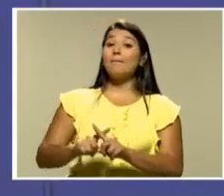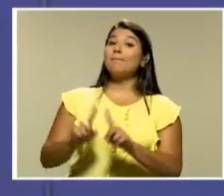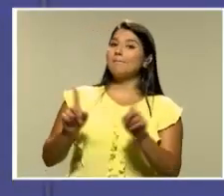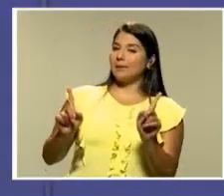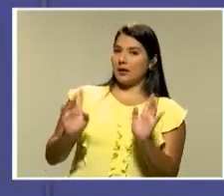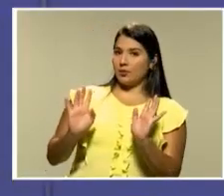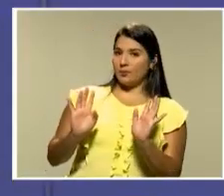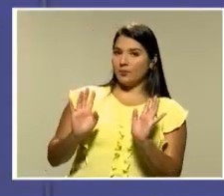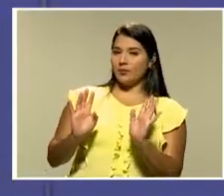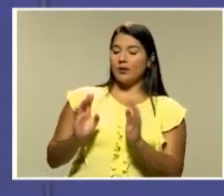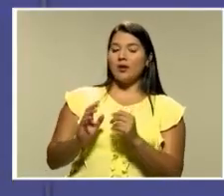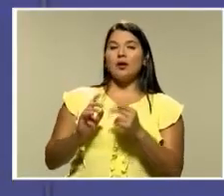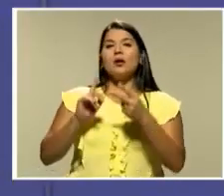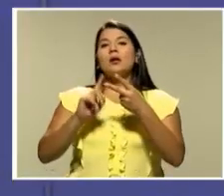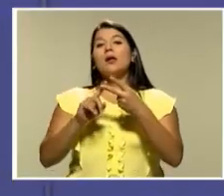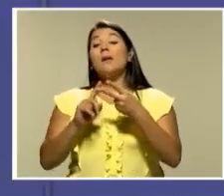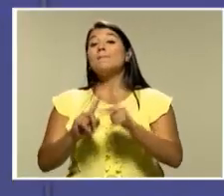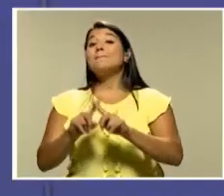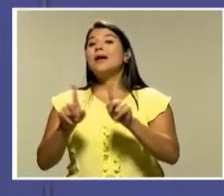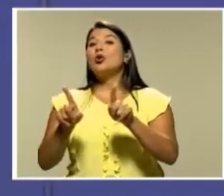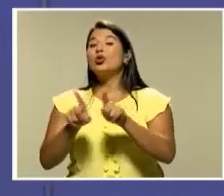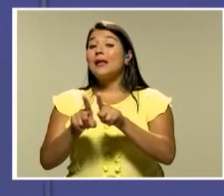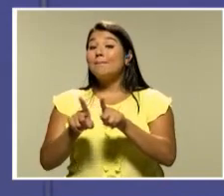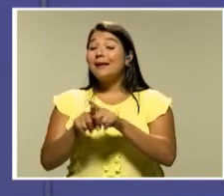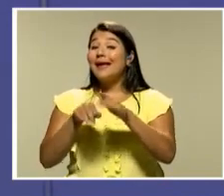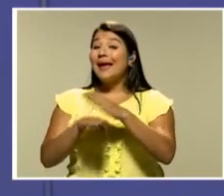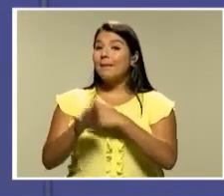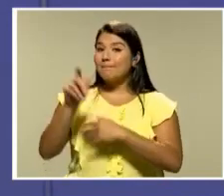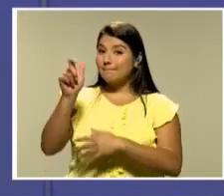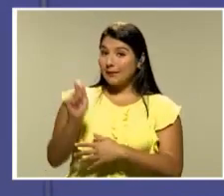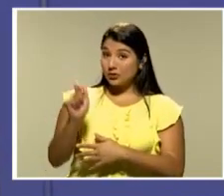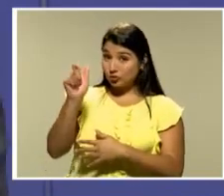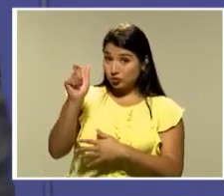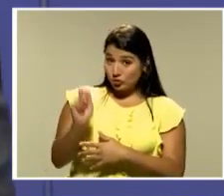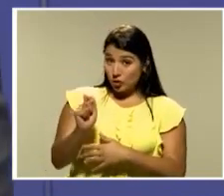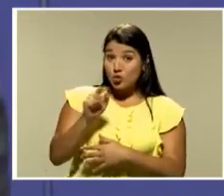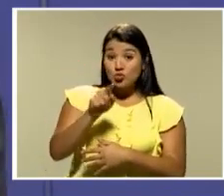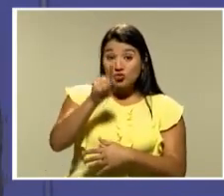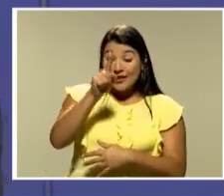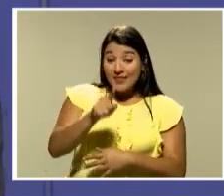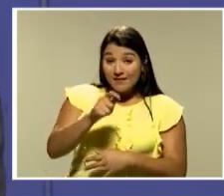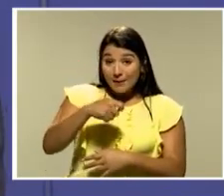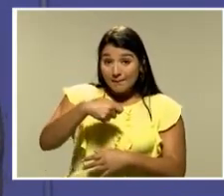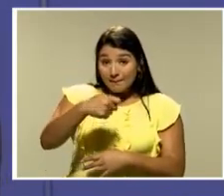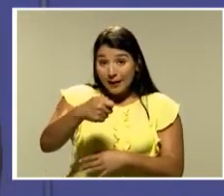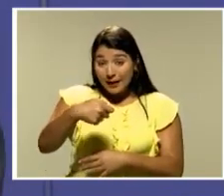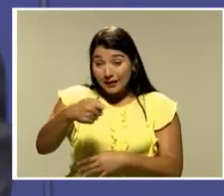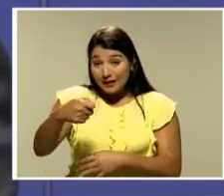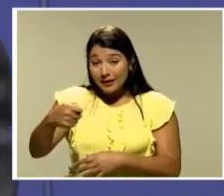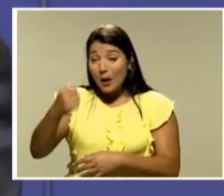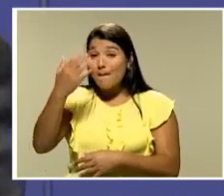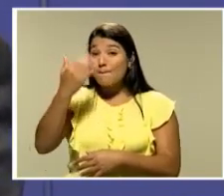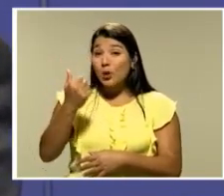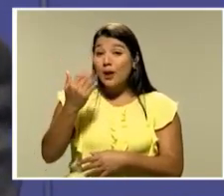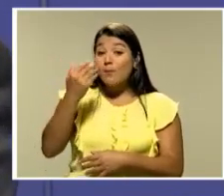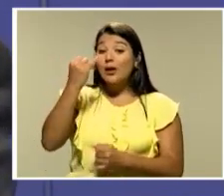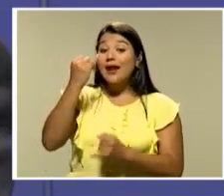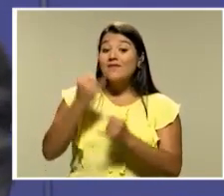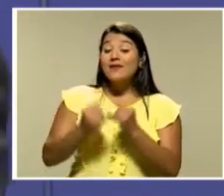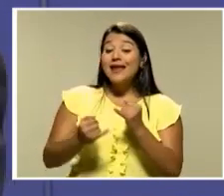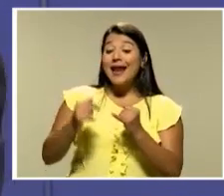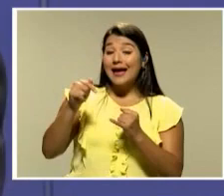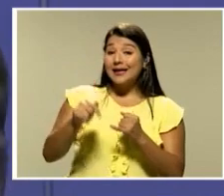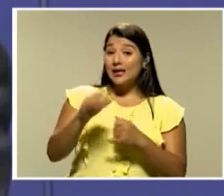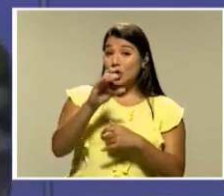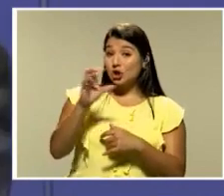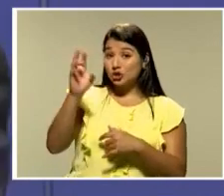ahora obviemos salud, pero además en pensiones debes cotizar porque al final este es un país